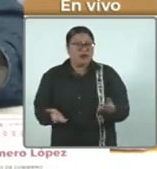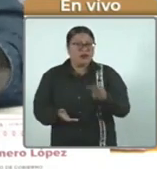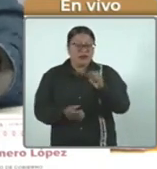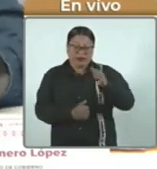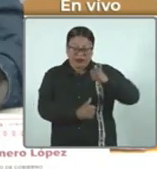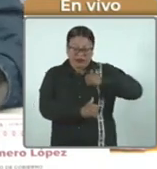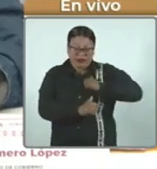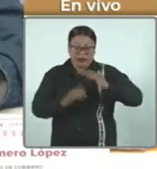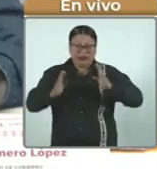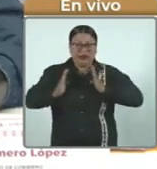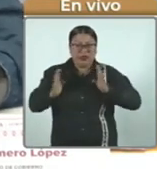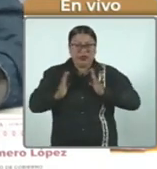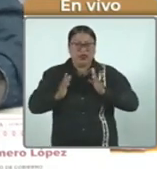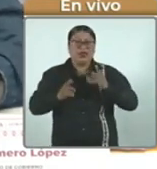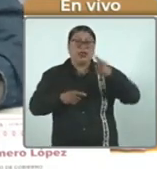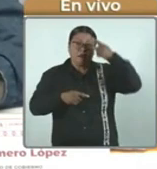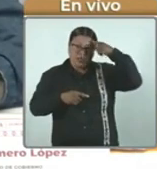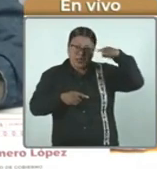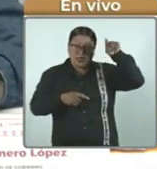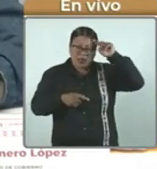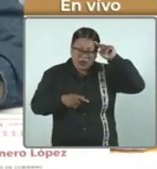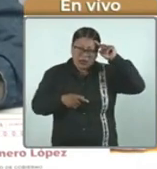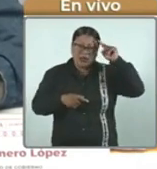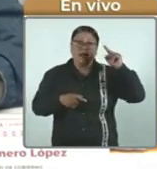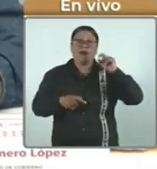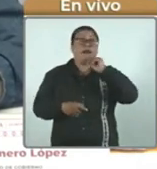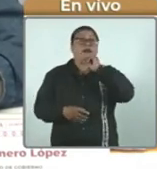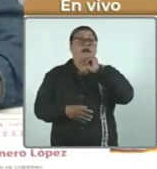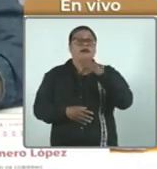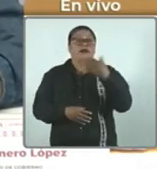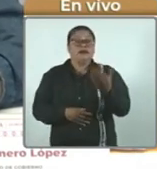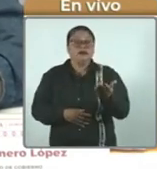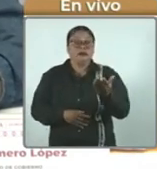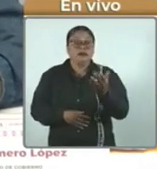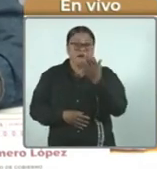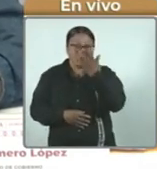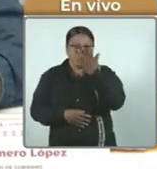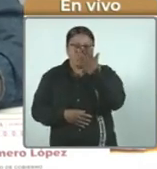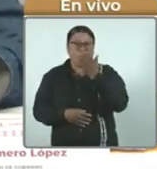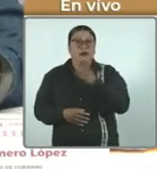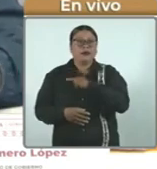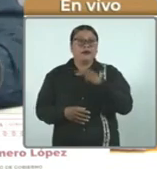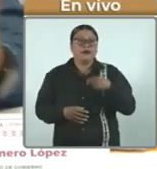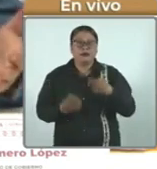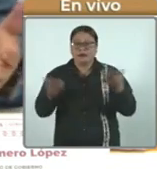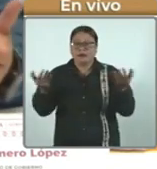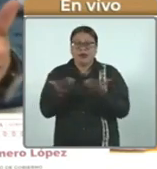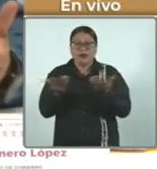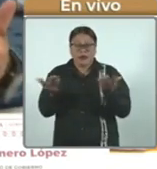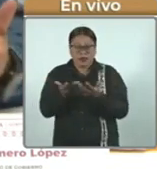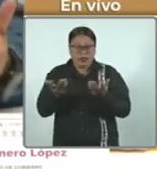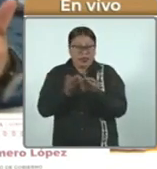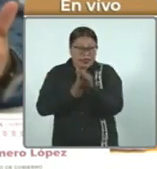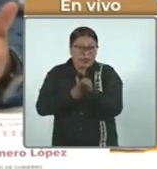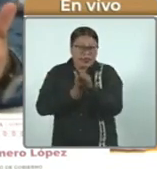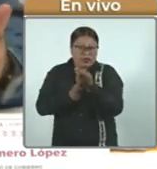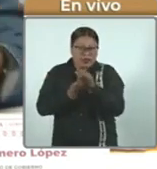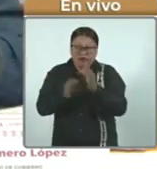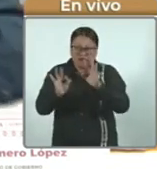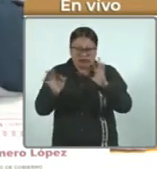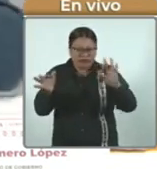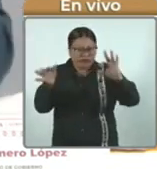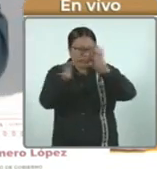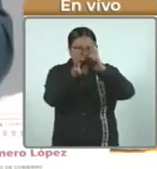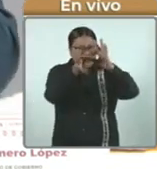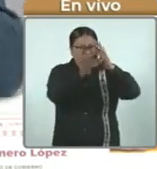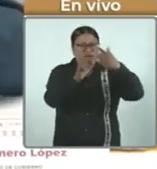Sedena, con la Marina, y vamos a trazar pues este el alineamiento con el